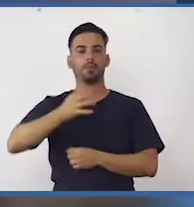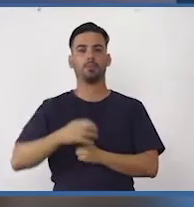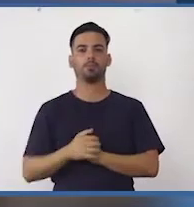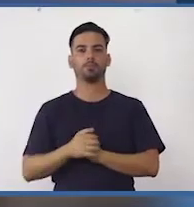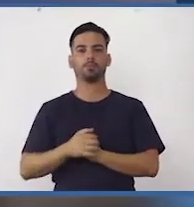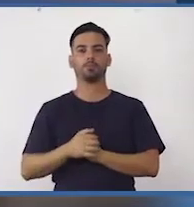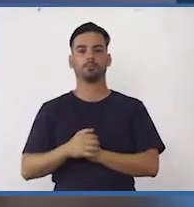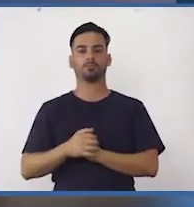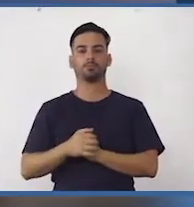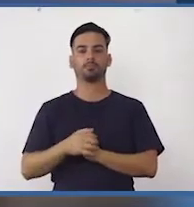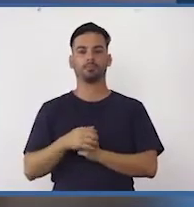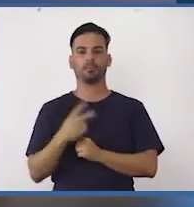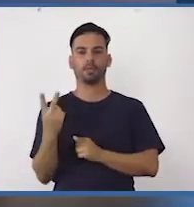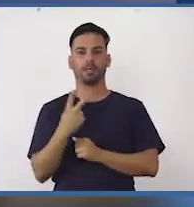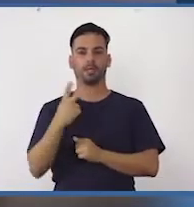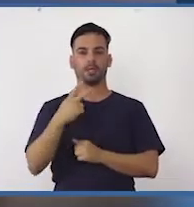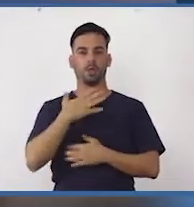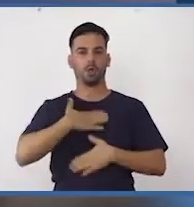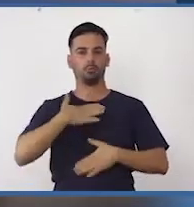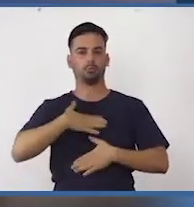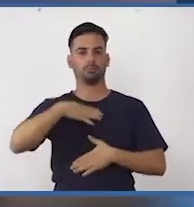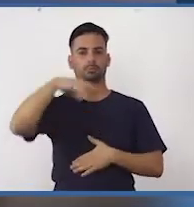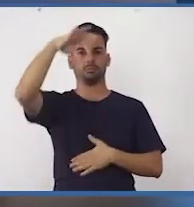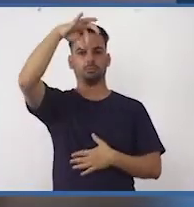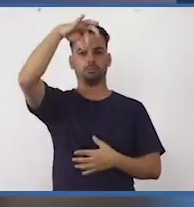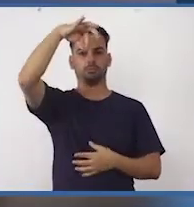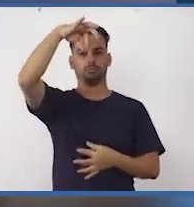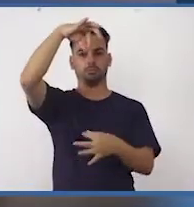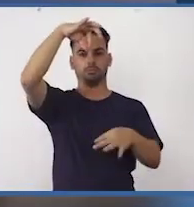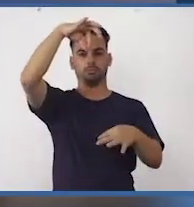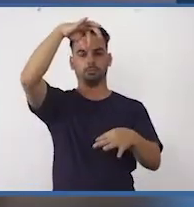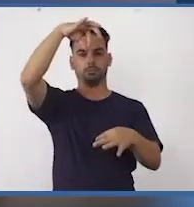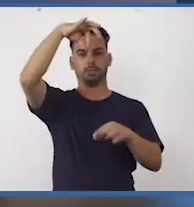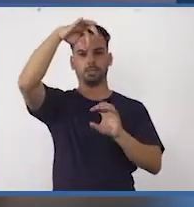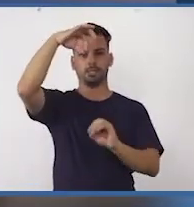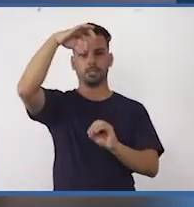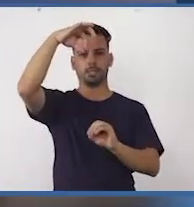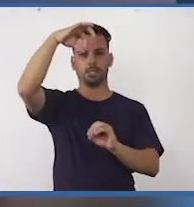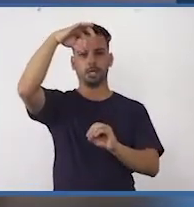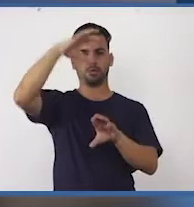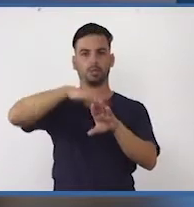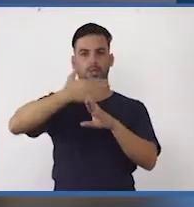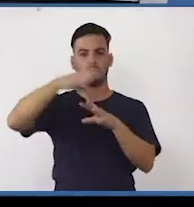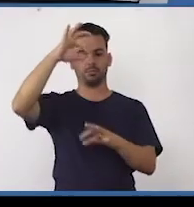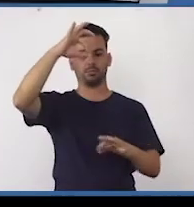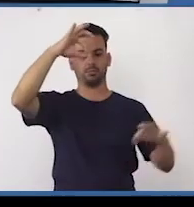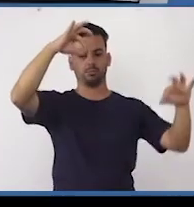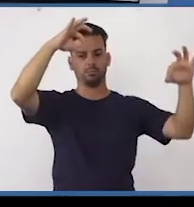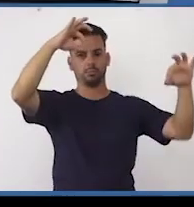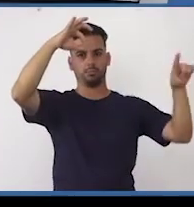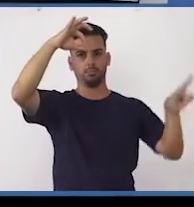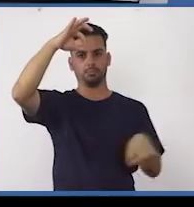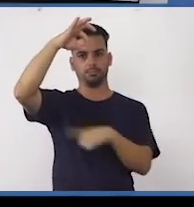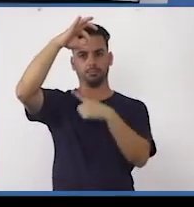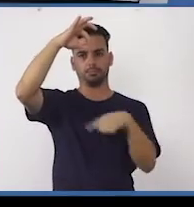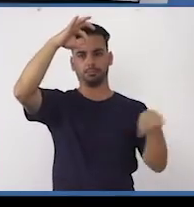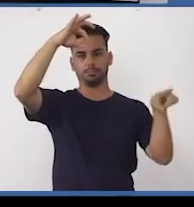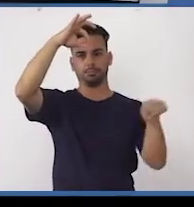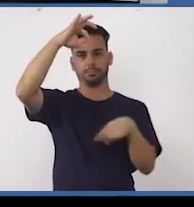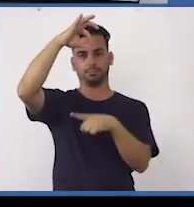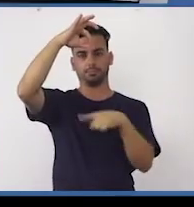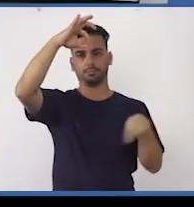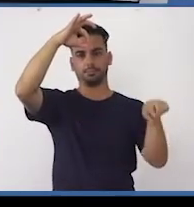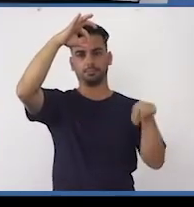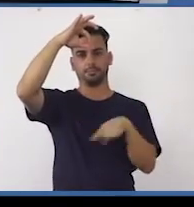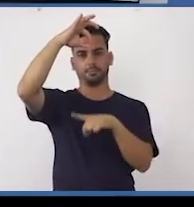y cuando yo los pongo a oscilar, pues por lo tanto vamos a ver cómo se van de un lugar al otro. Seguimos entonces con el péndulo. Cuando yo saco el